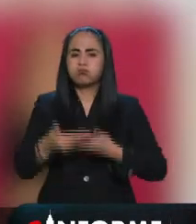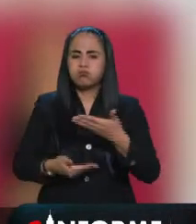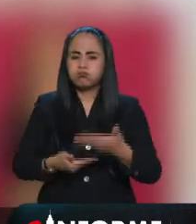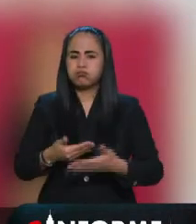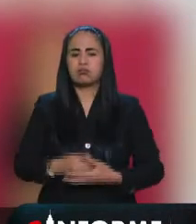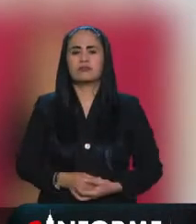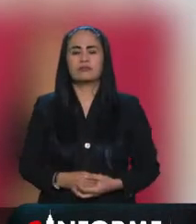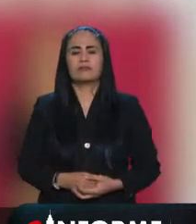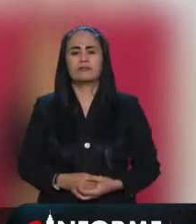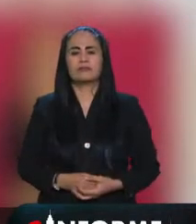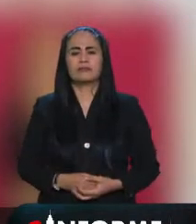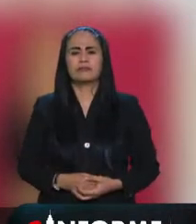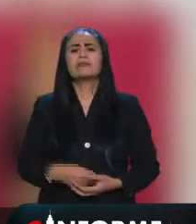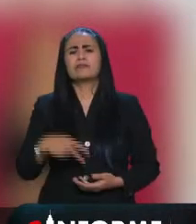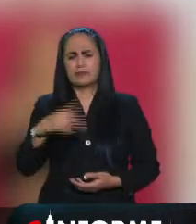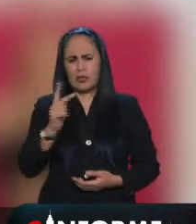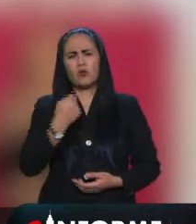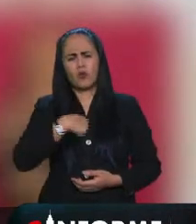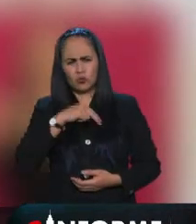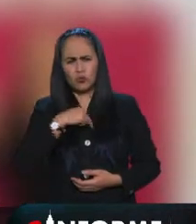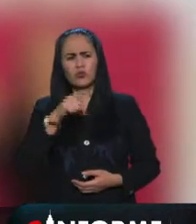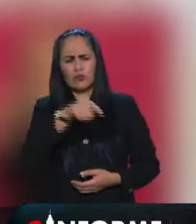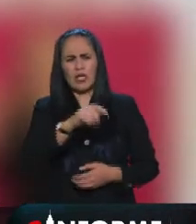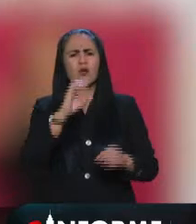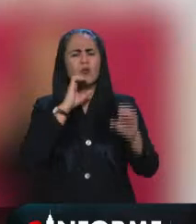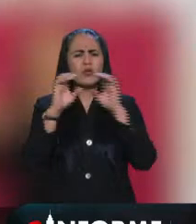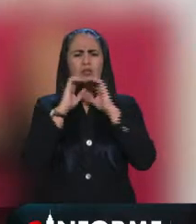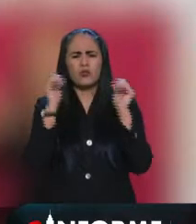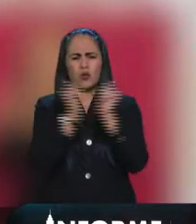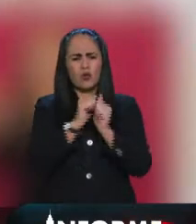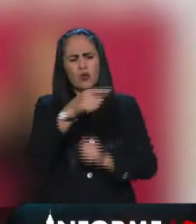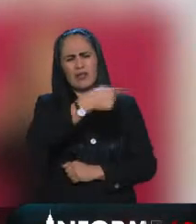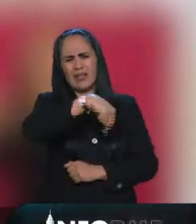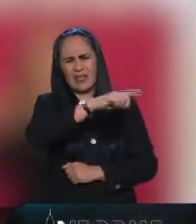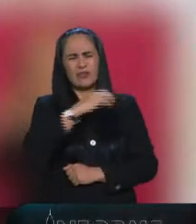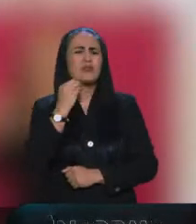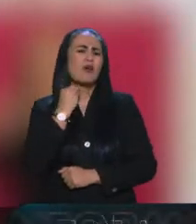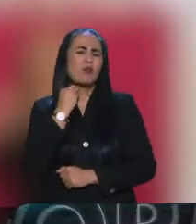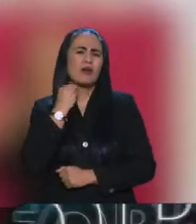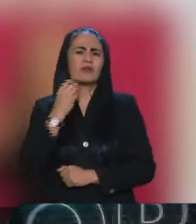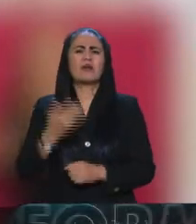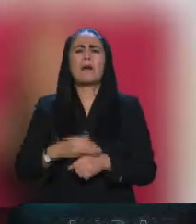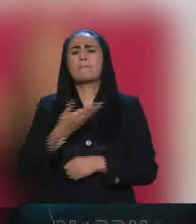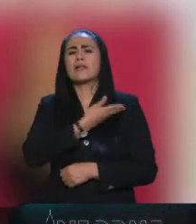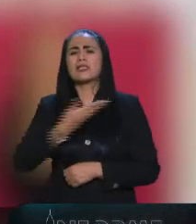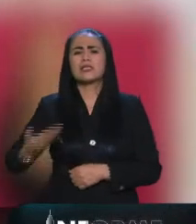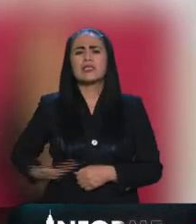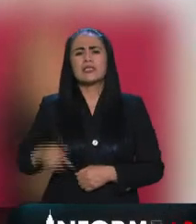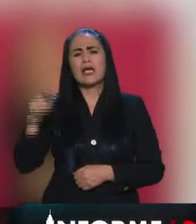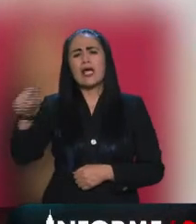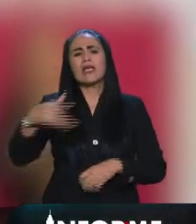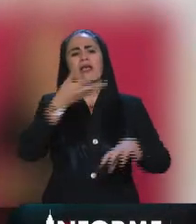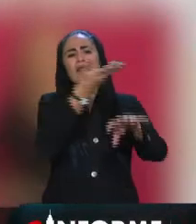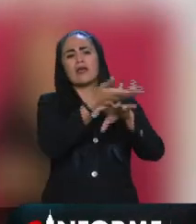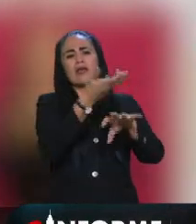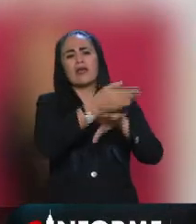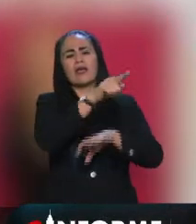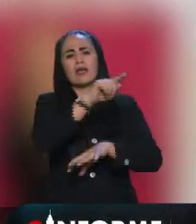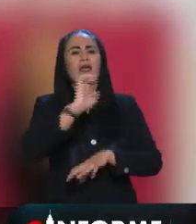pero si tenemos comunicación con ellos el señor presidente se refiere a una comunicación que se envió al presidente de los Estados Unidos